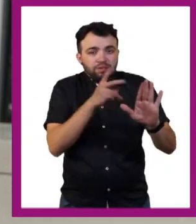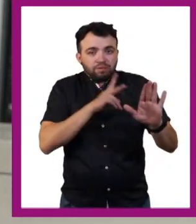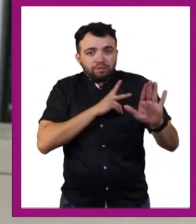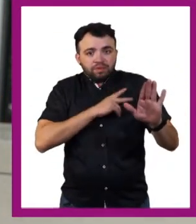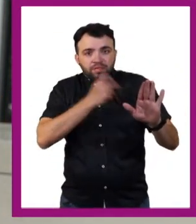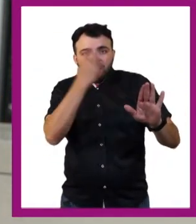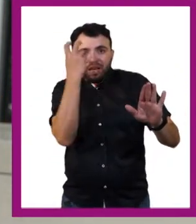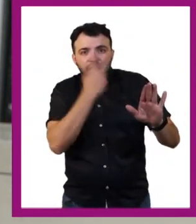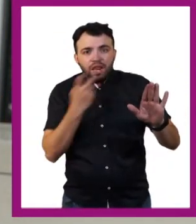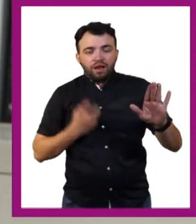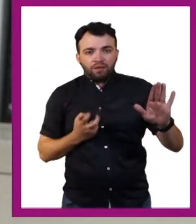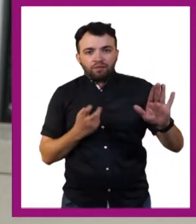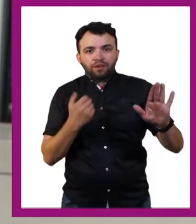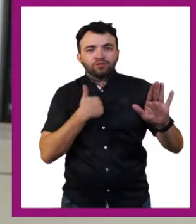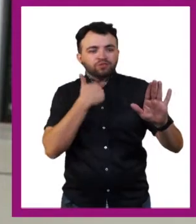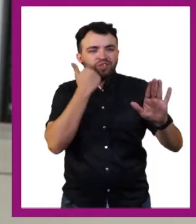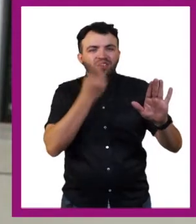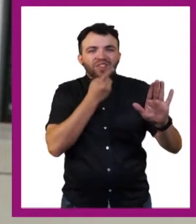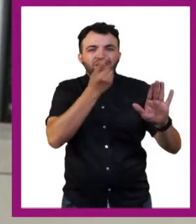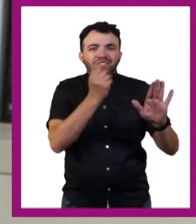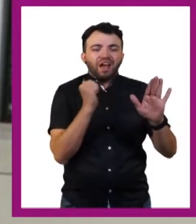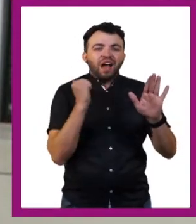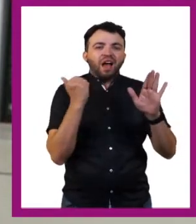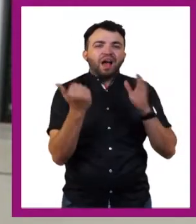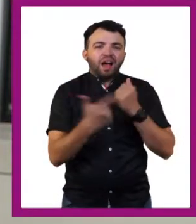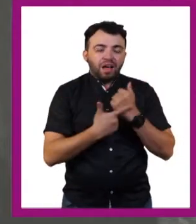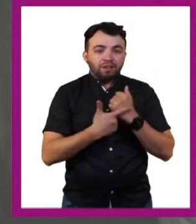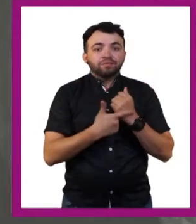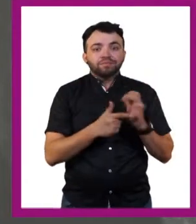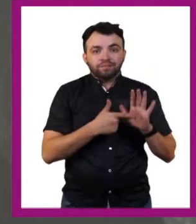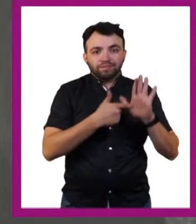quieres, pues sí, me parece algo increíble, me encanta la foto.